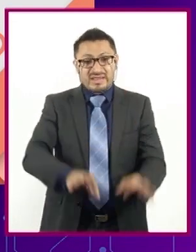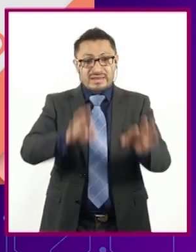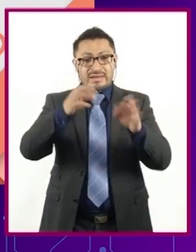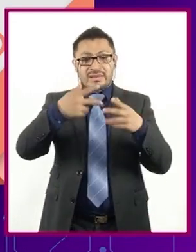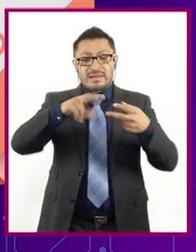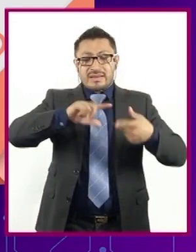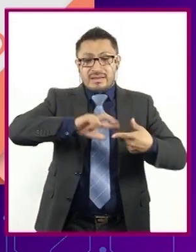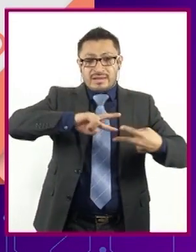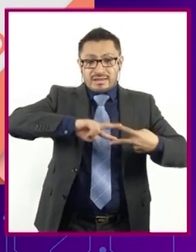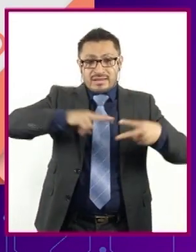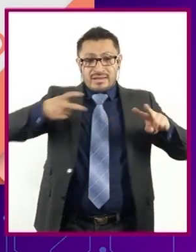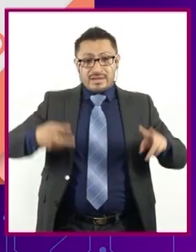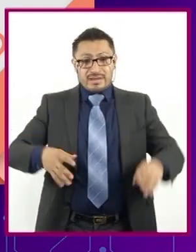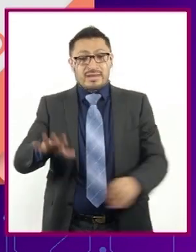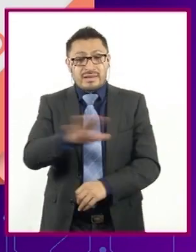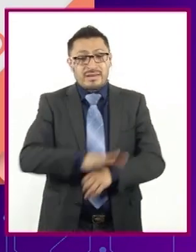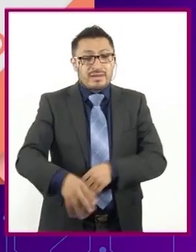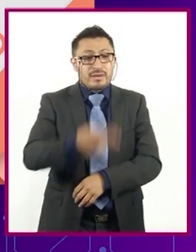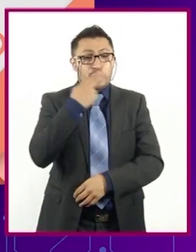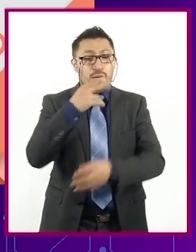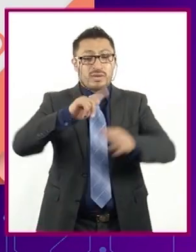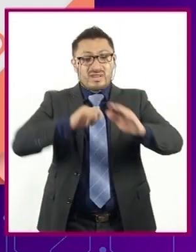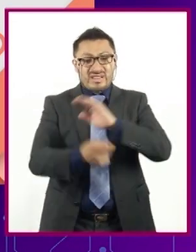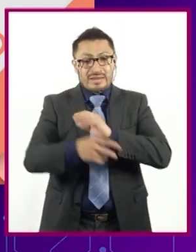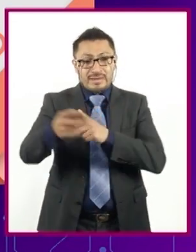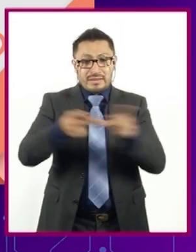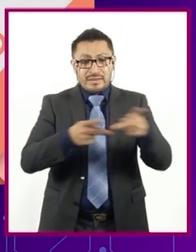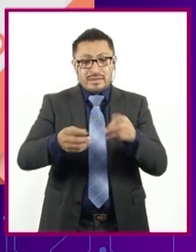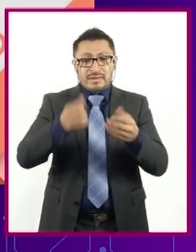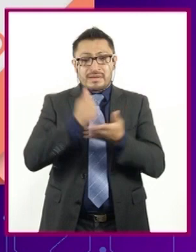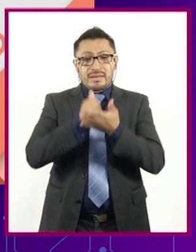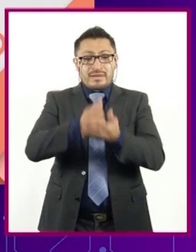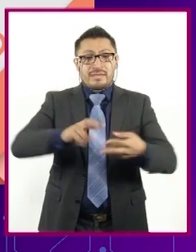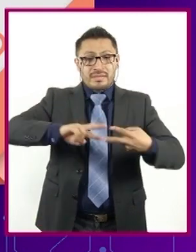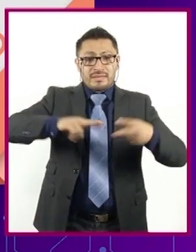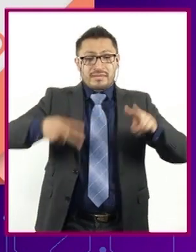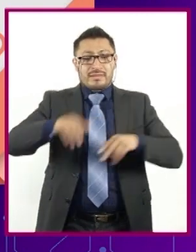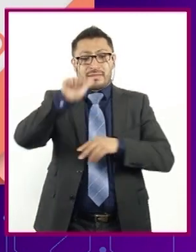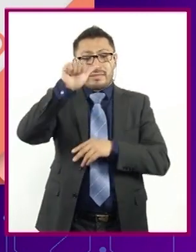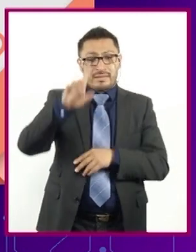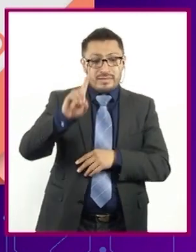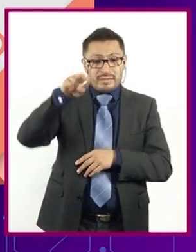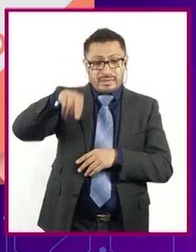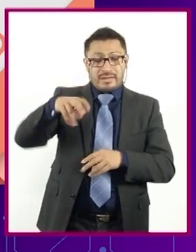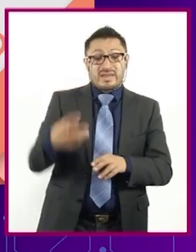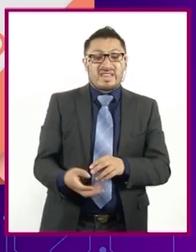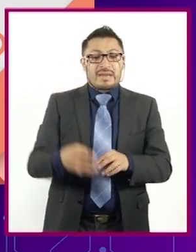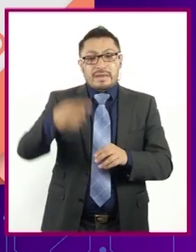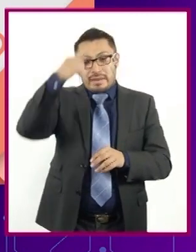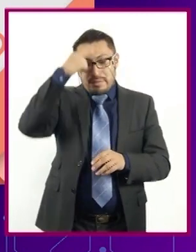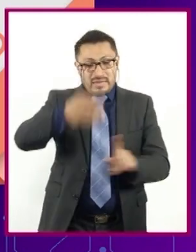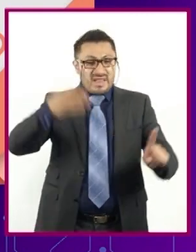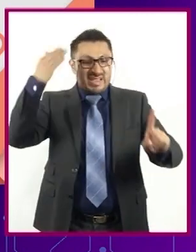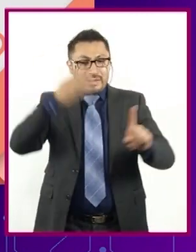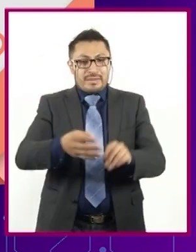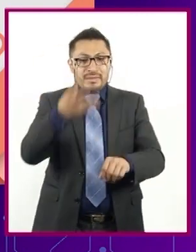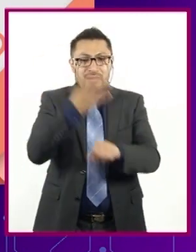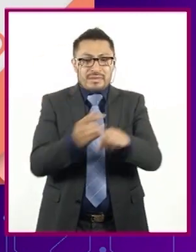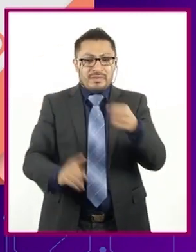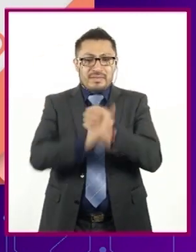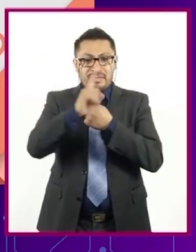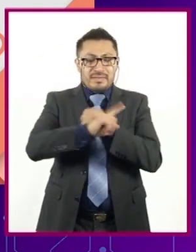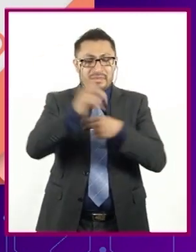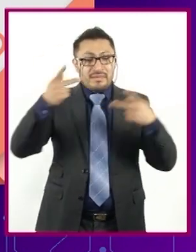técnicas y procedimientos que permiten manipular el ADN, genes o cromosomas con la finalidad de resolver diversos tipos de problemas de los